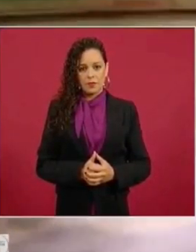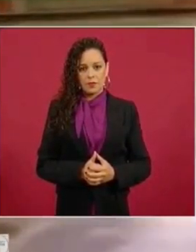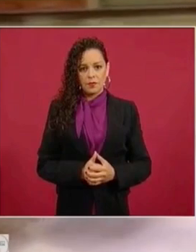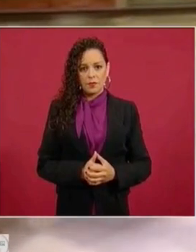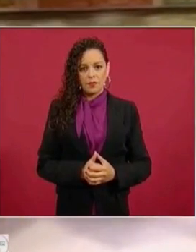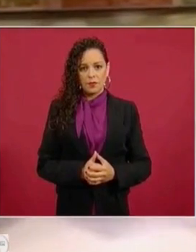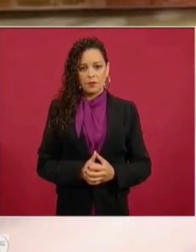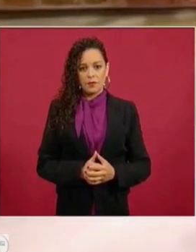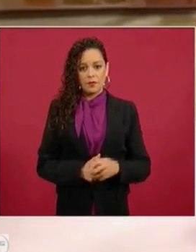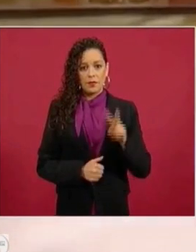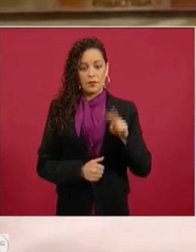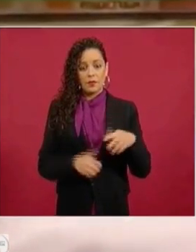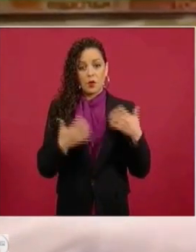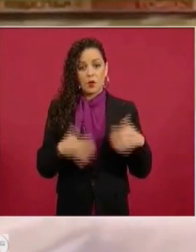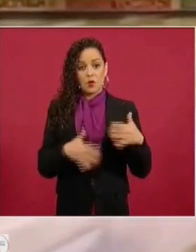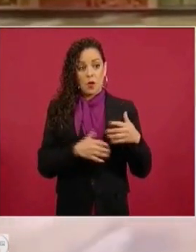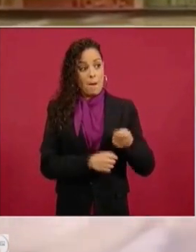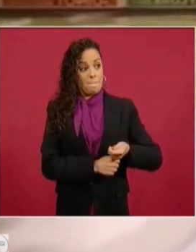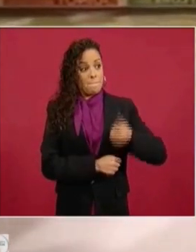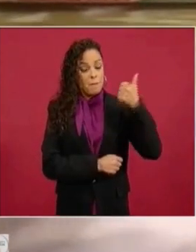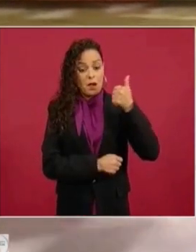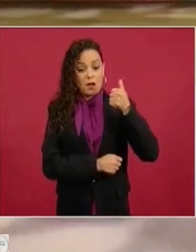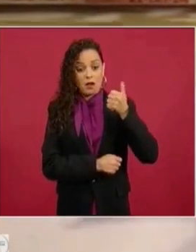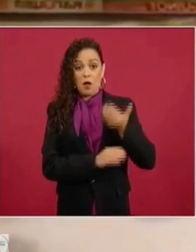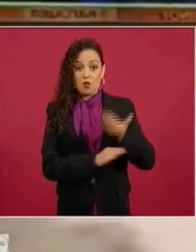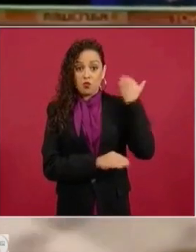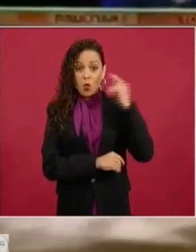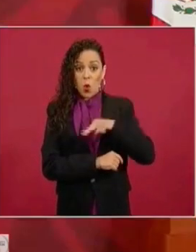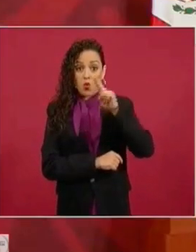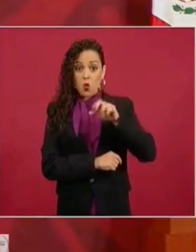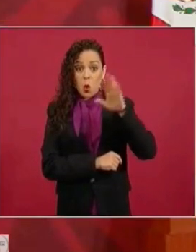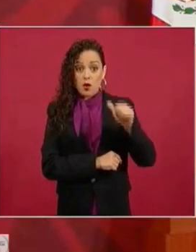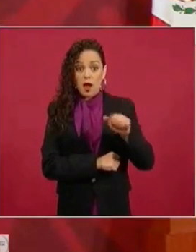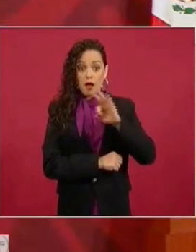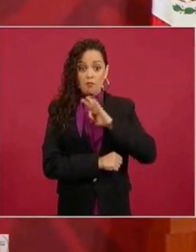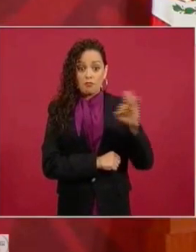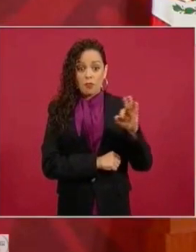inédito, nunca se había llegado a la final.